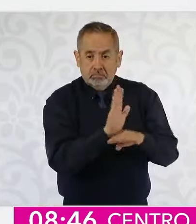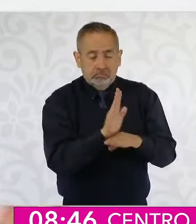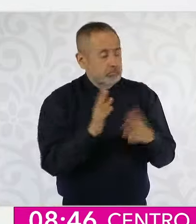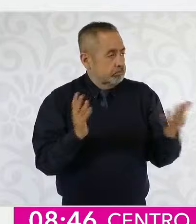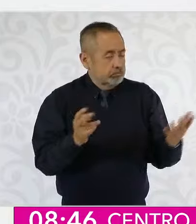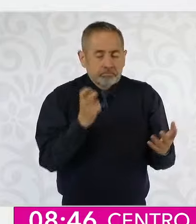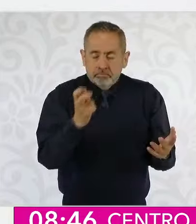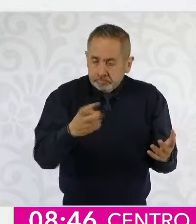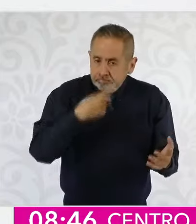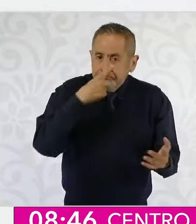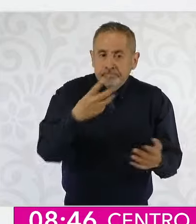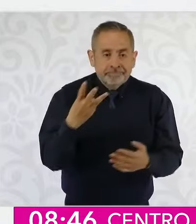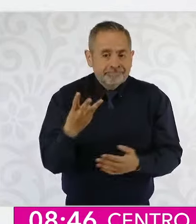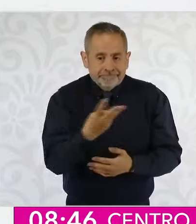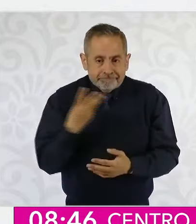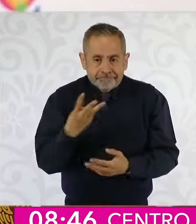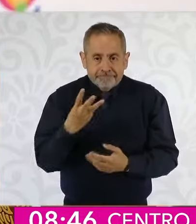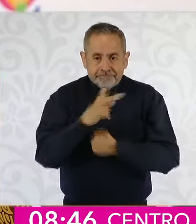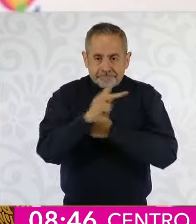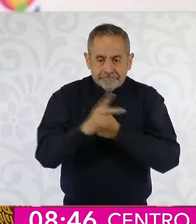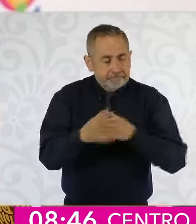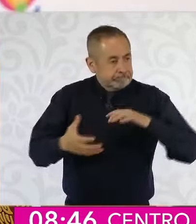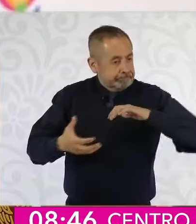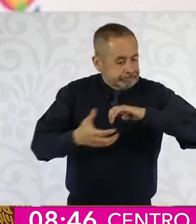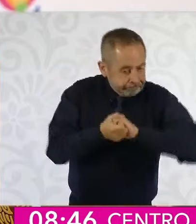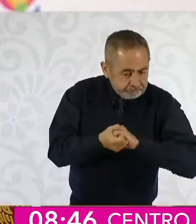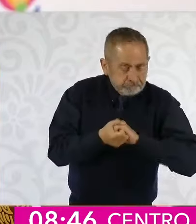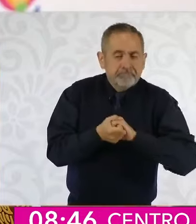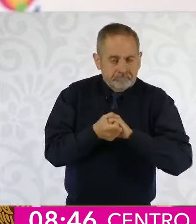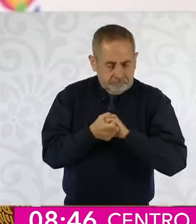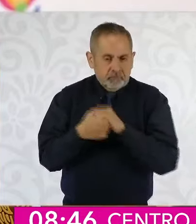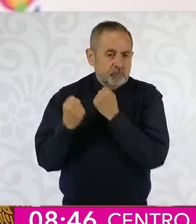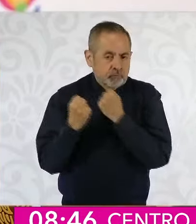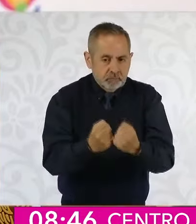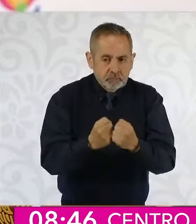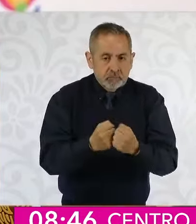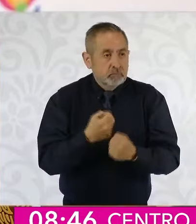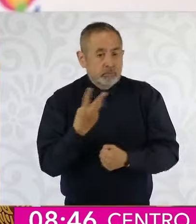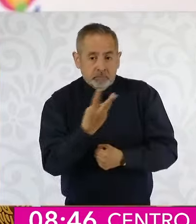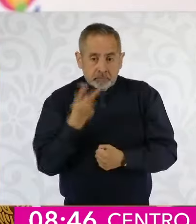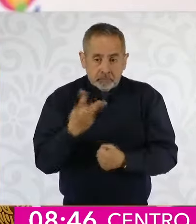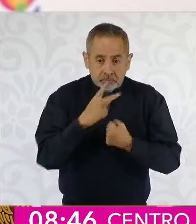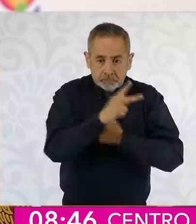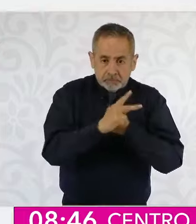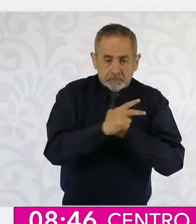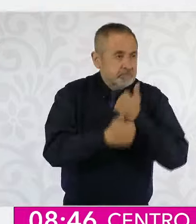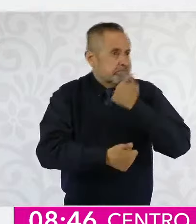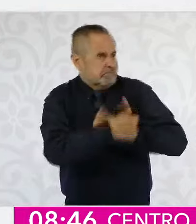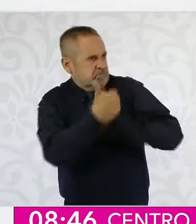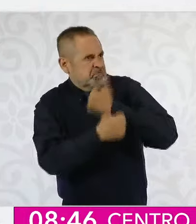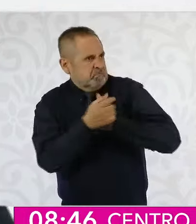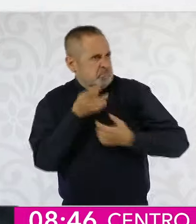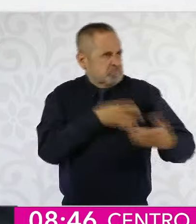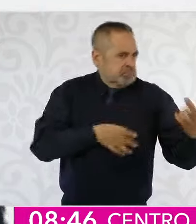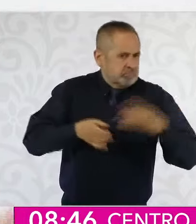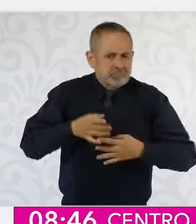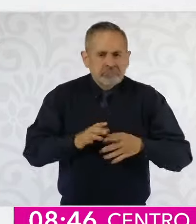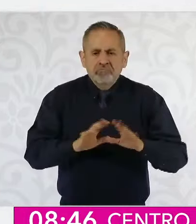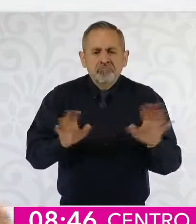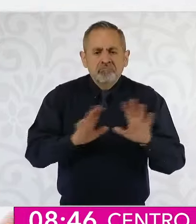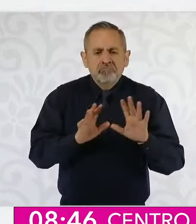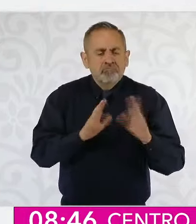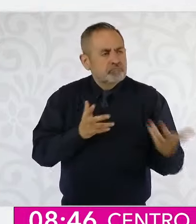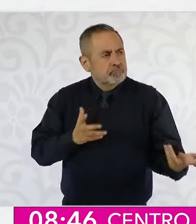nos fortalecemos. Yo lo dije cuando tomé posesión, no competimos entre nosotros, nos complementamos, porque